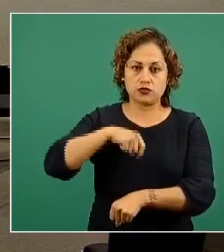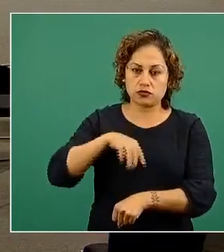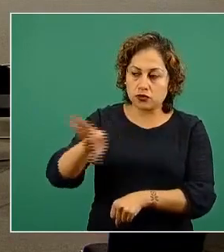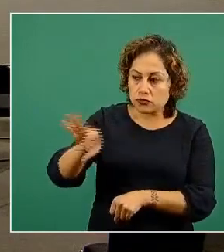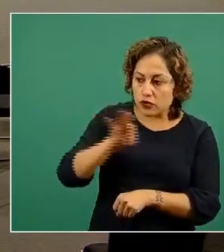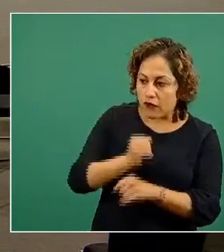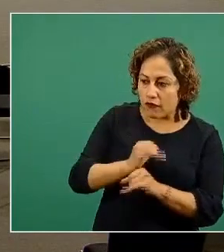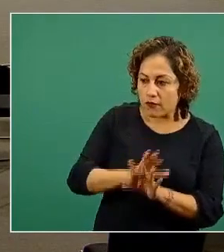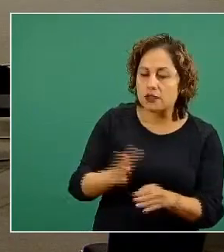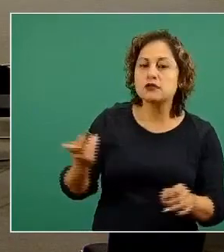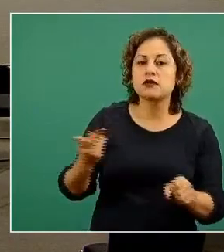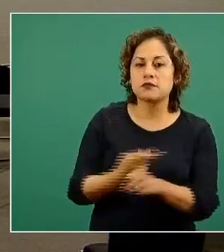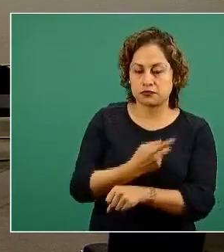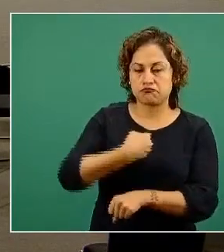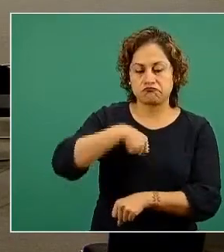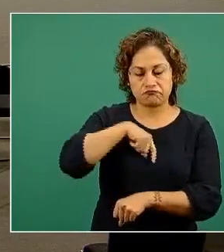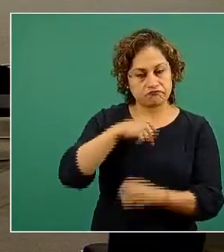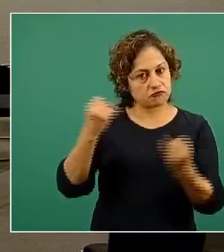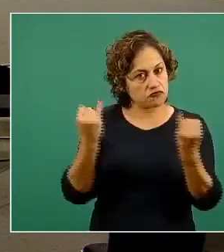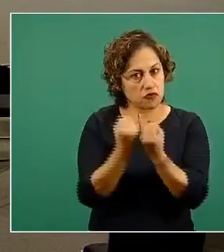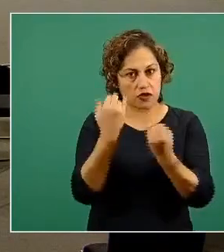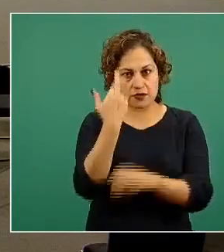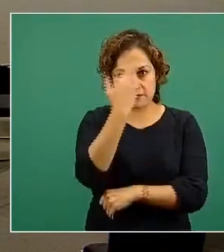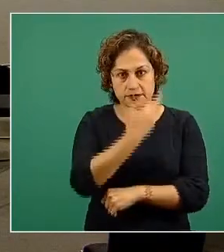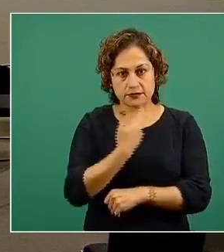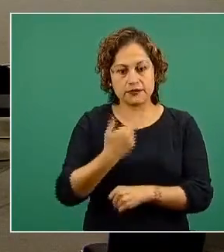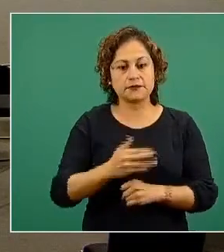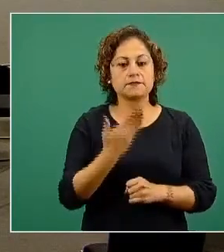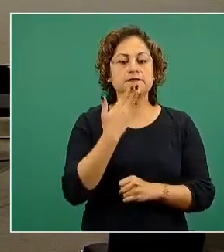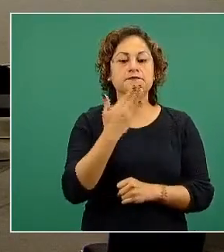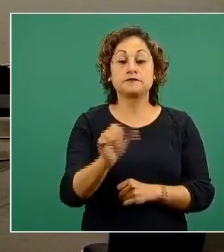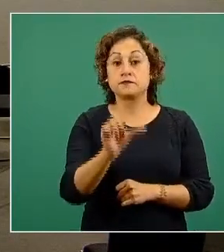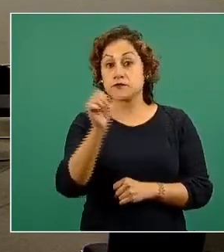parte de nosotros, de la Secretaría. Muy bien. ¿Quién más?